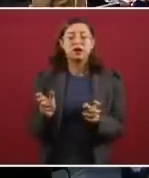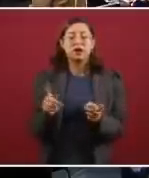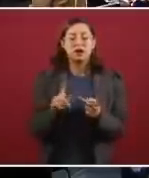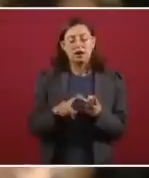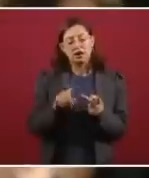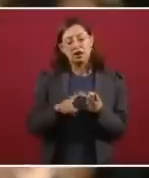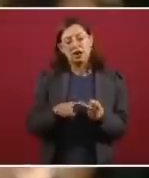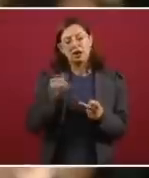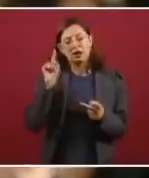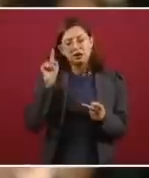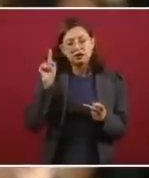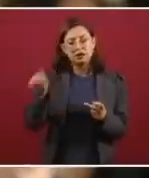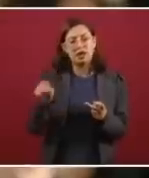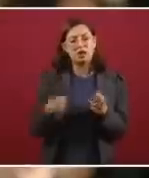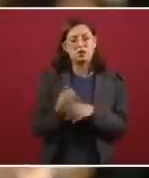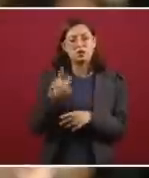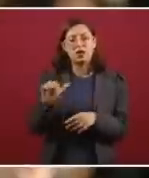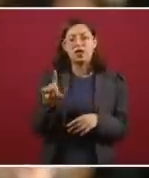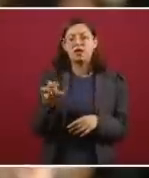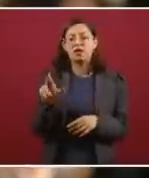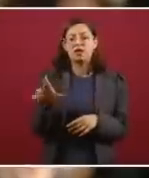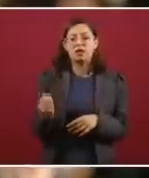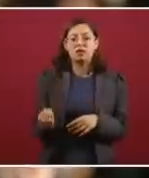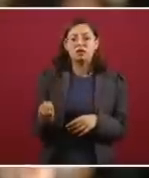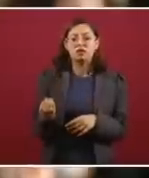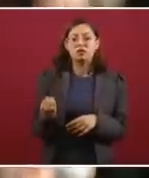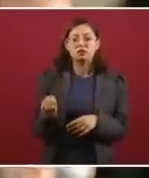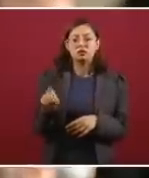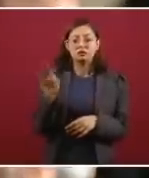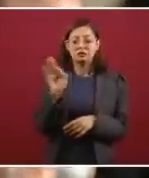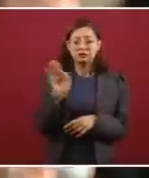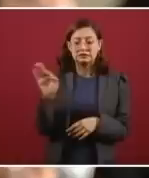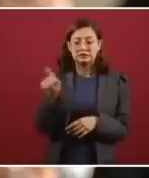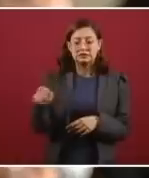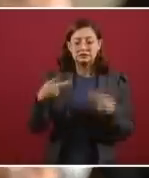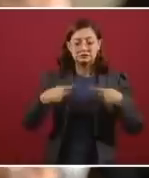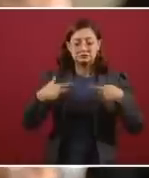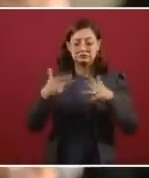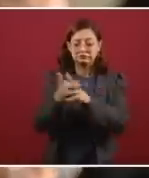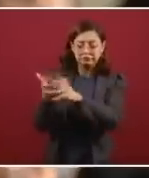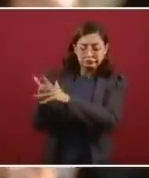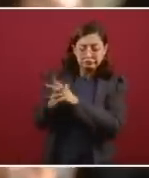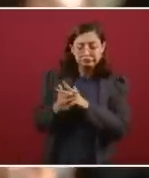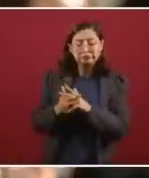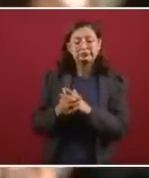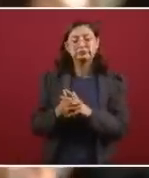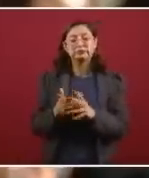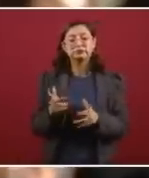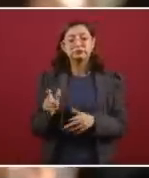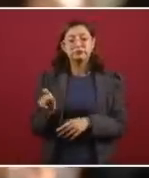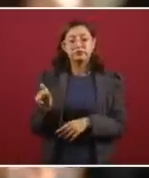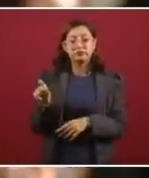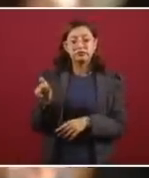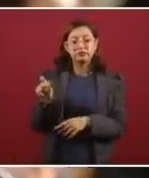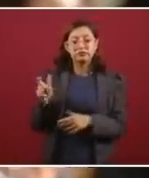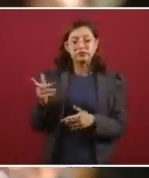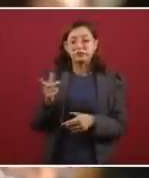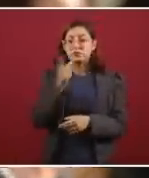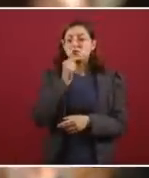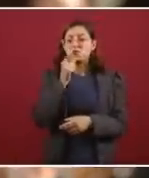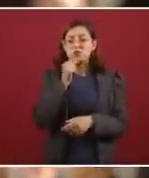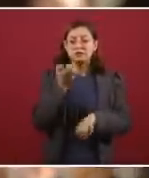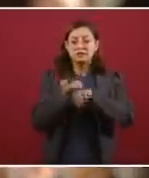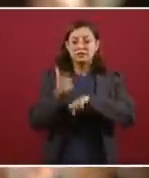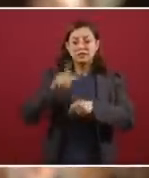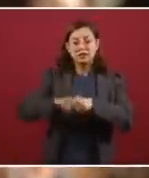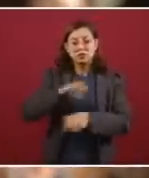Nuevo Laredo, que se está investigando posibles ejecuciones extrajudiciales, que habrían sido cometidas por policías estatales